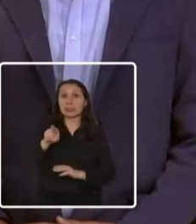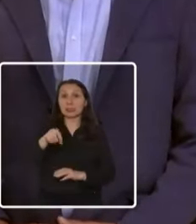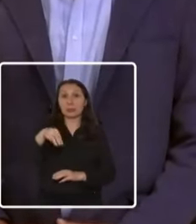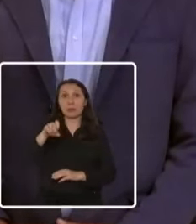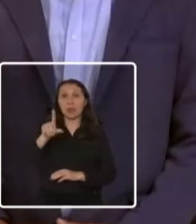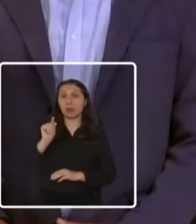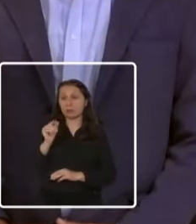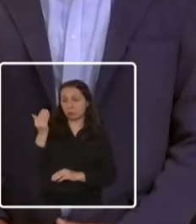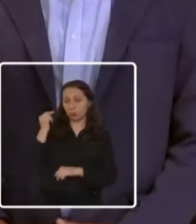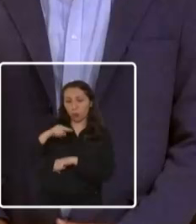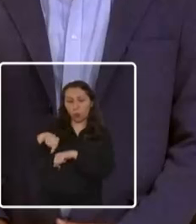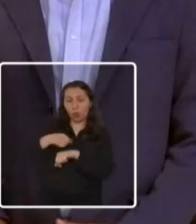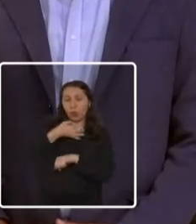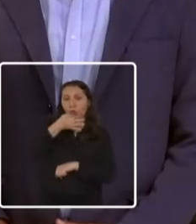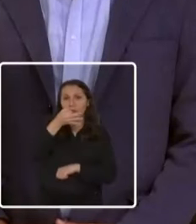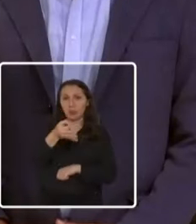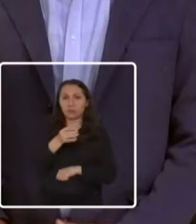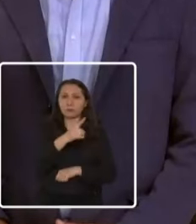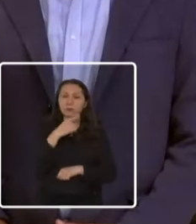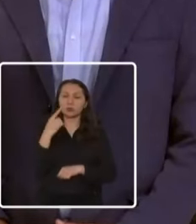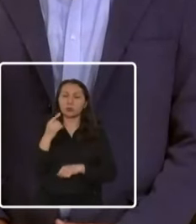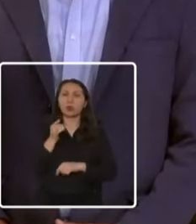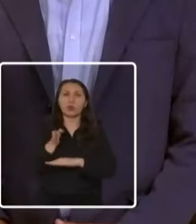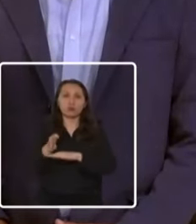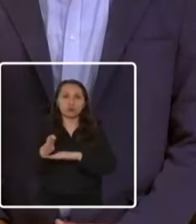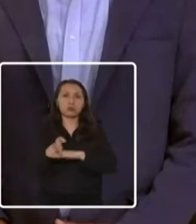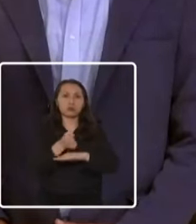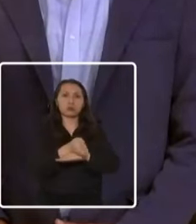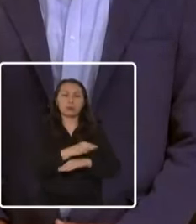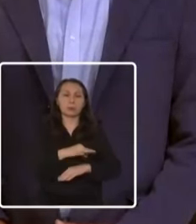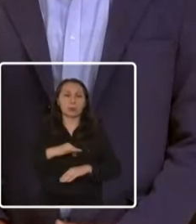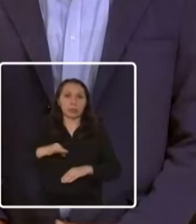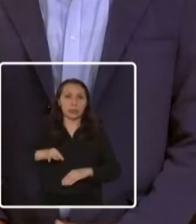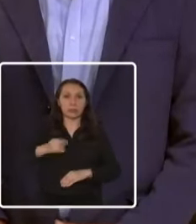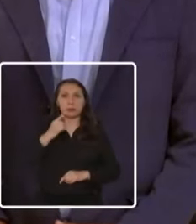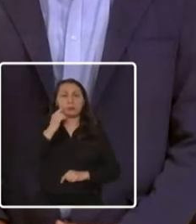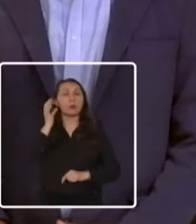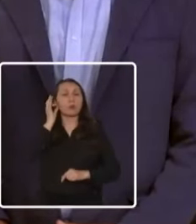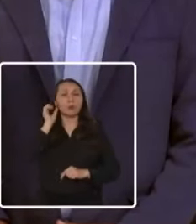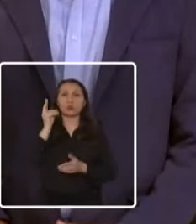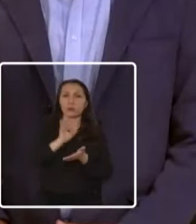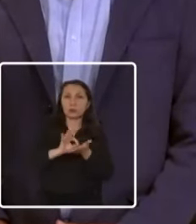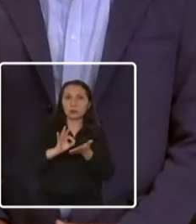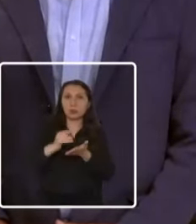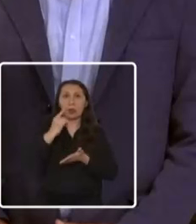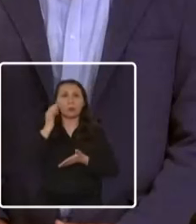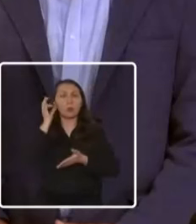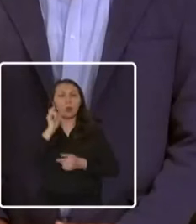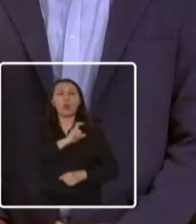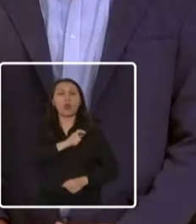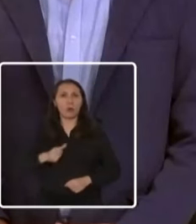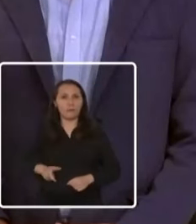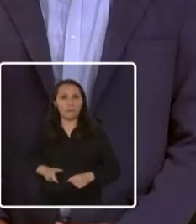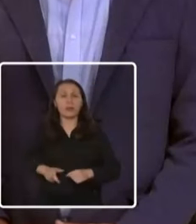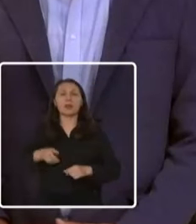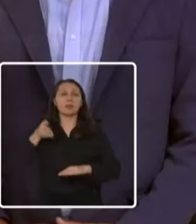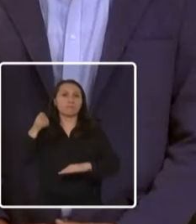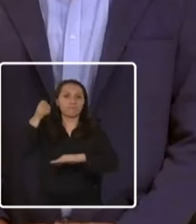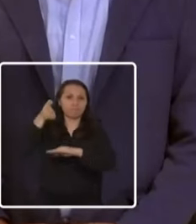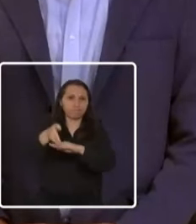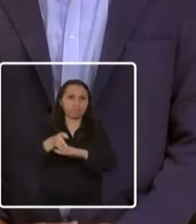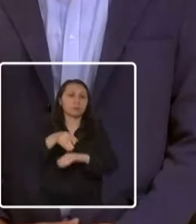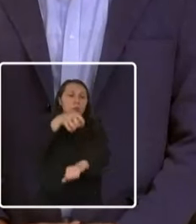horas atrás. Estamos también con un despliegue de ministros y ministras, subsecretarios y subsecretarias de gobierno en